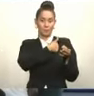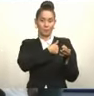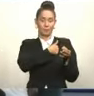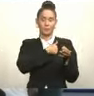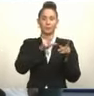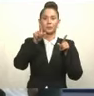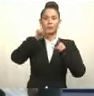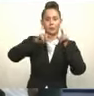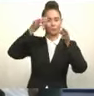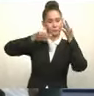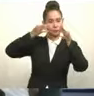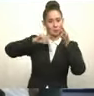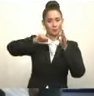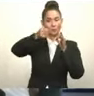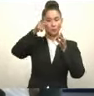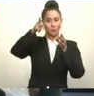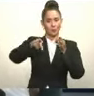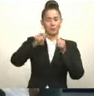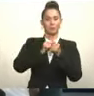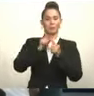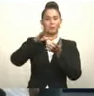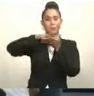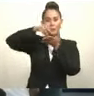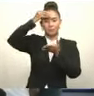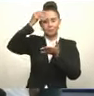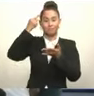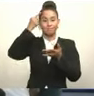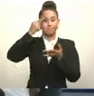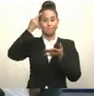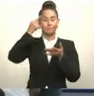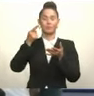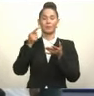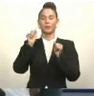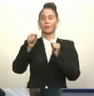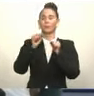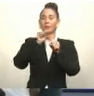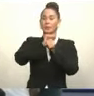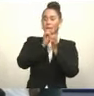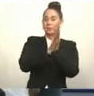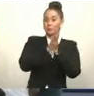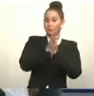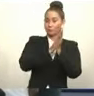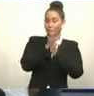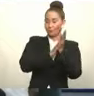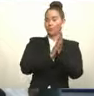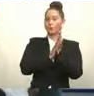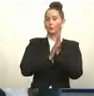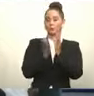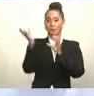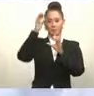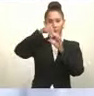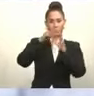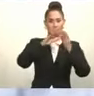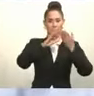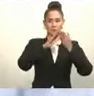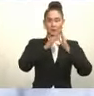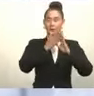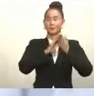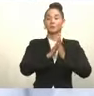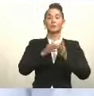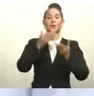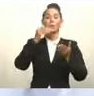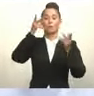demás, y participar también de forma activa, productiva y asertiva en la sociedad. Estamos